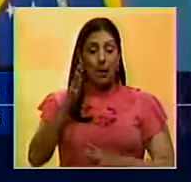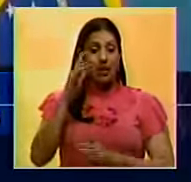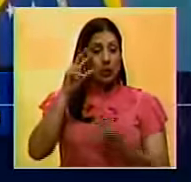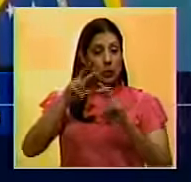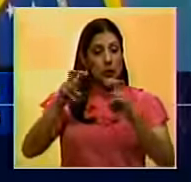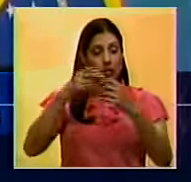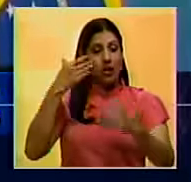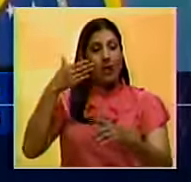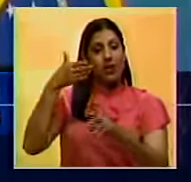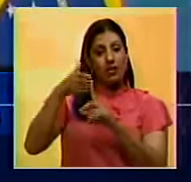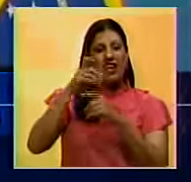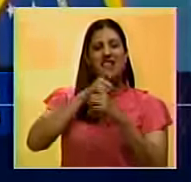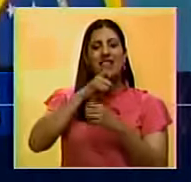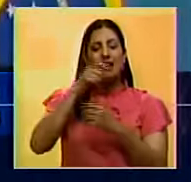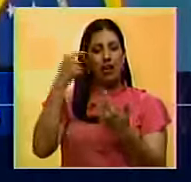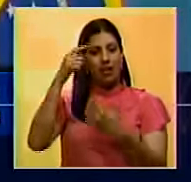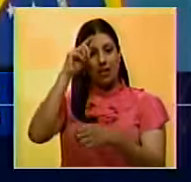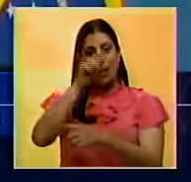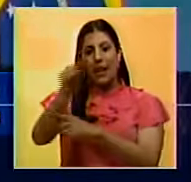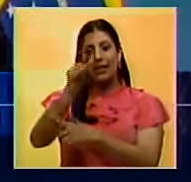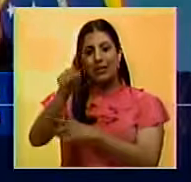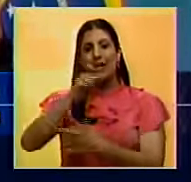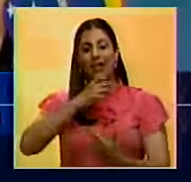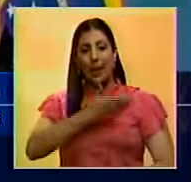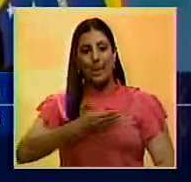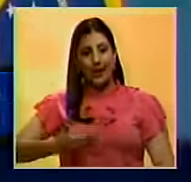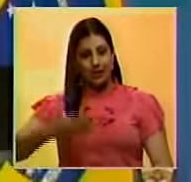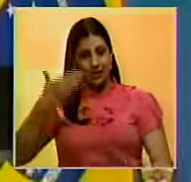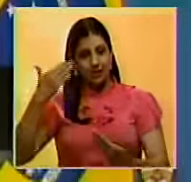espionaje estaría siendo realizado por órdenes del presidente Mauricio macri